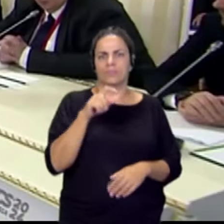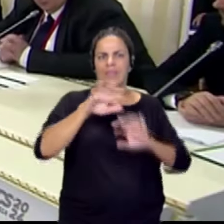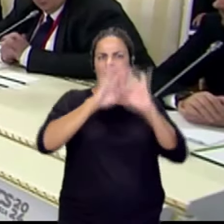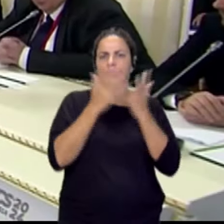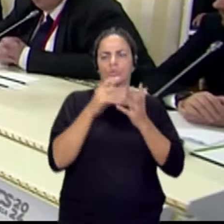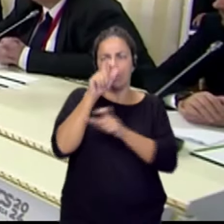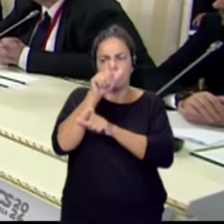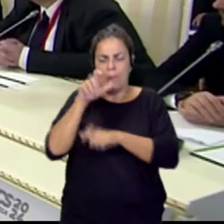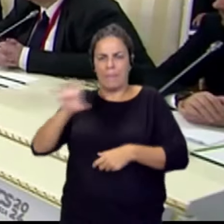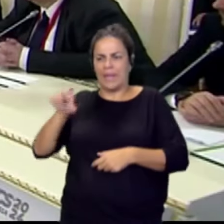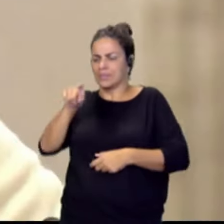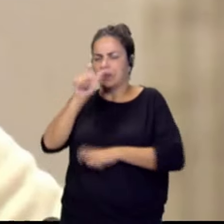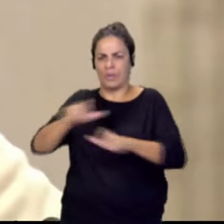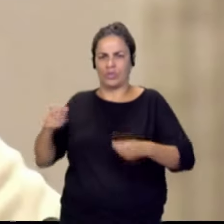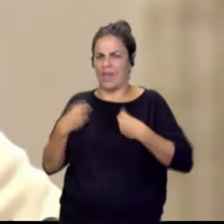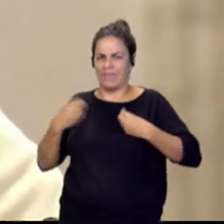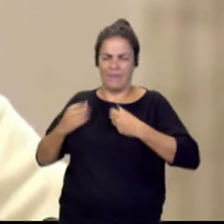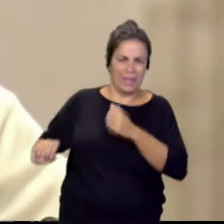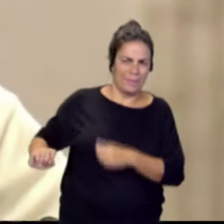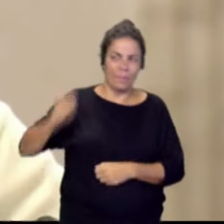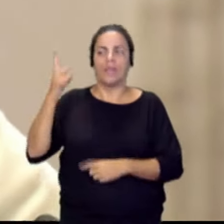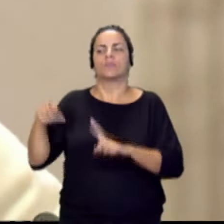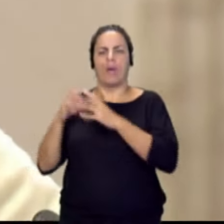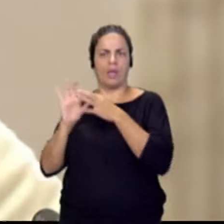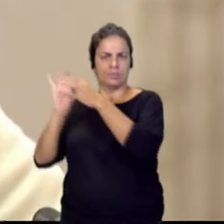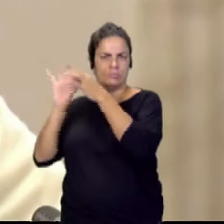mundo y un gran aliado de Moscú.